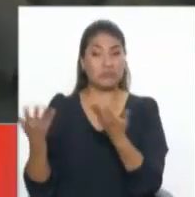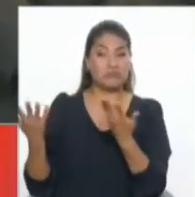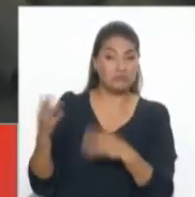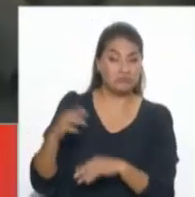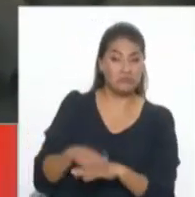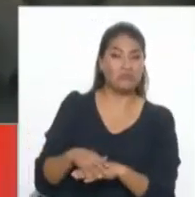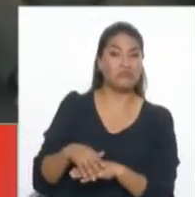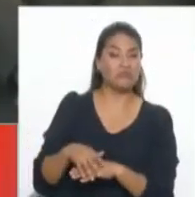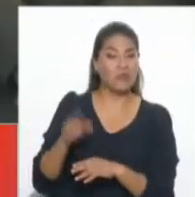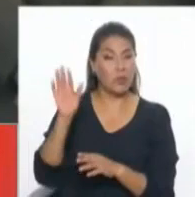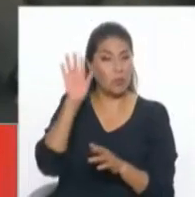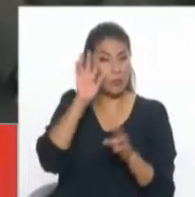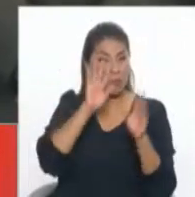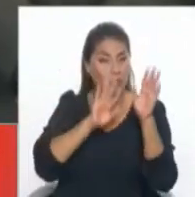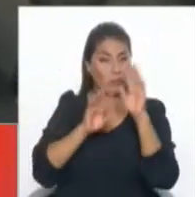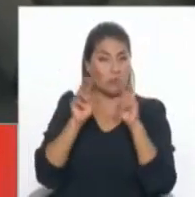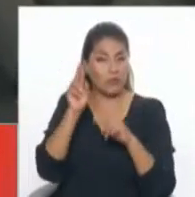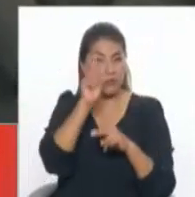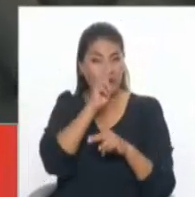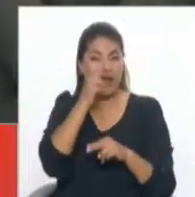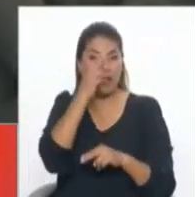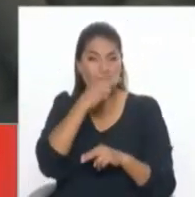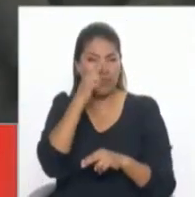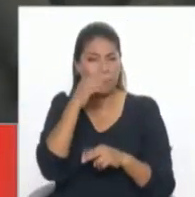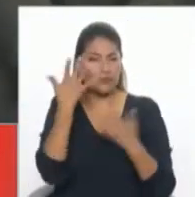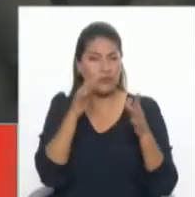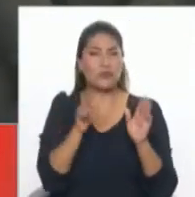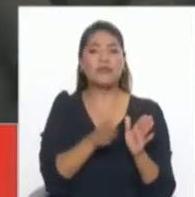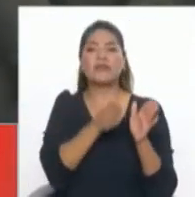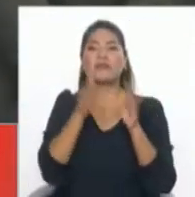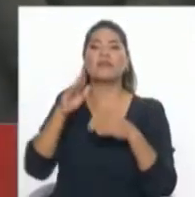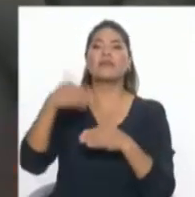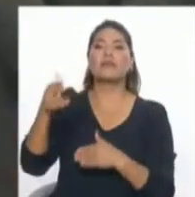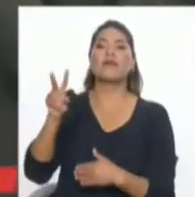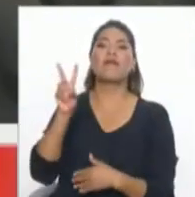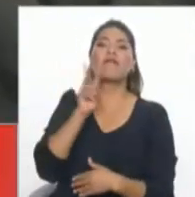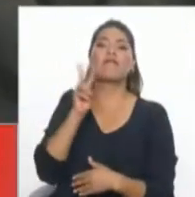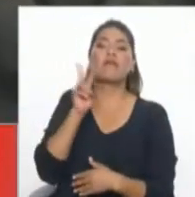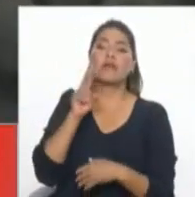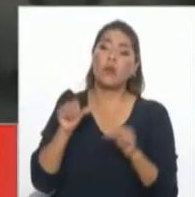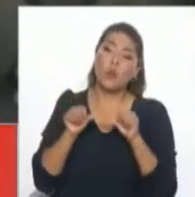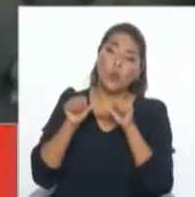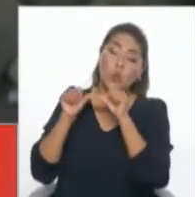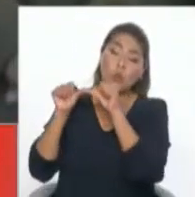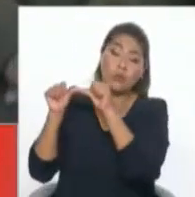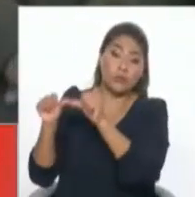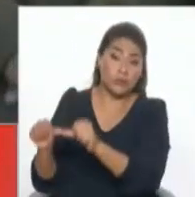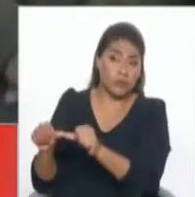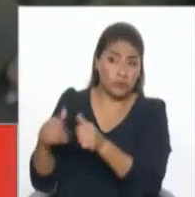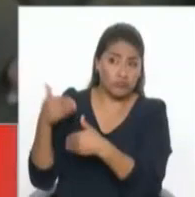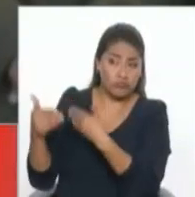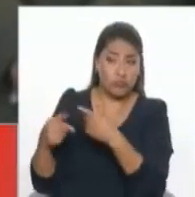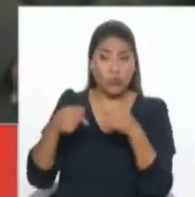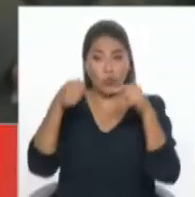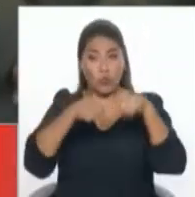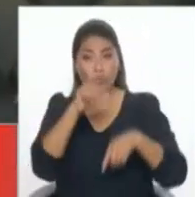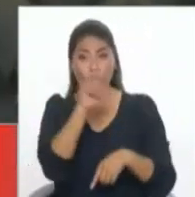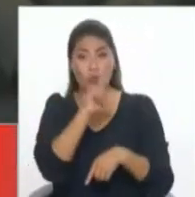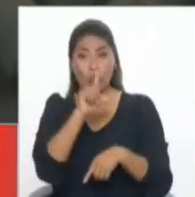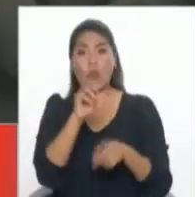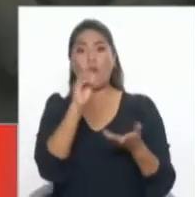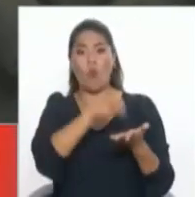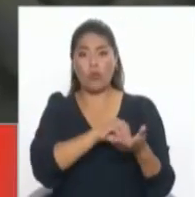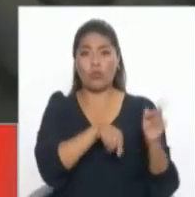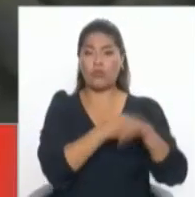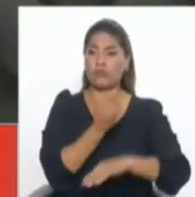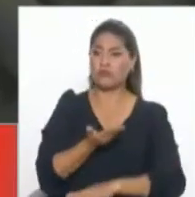extraño también que el viernes se decida la continuidad y el lunes, hoy, se